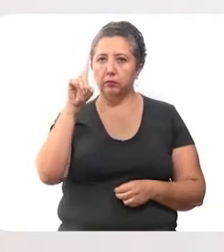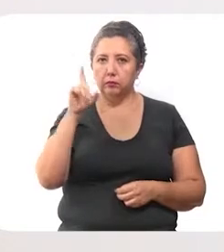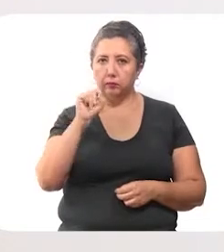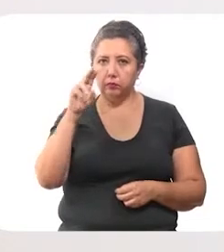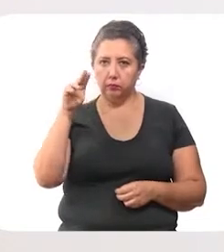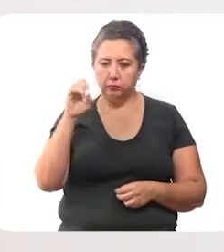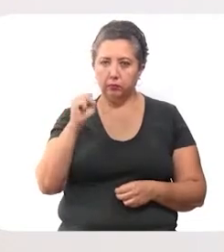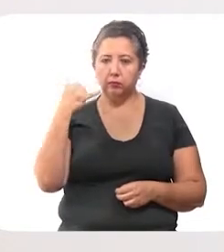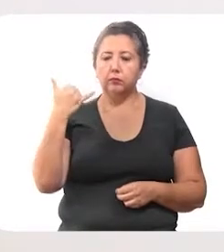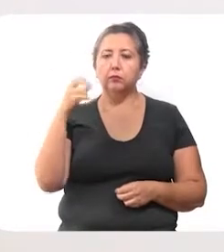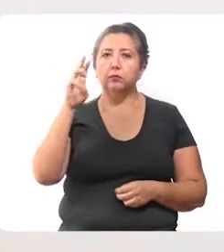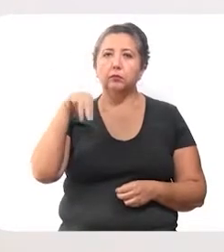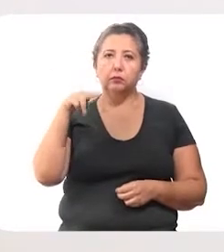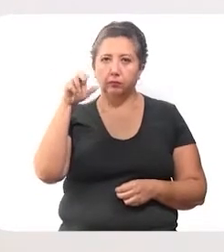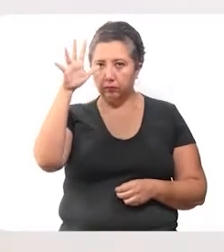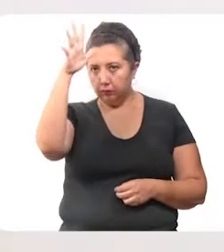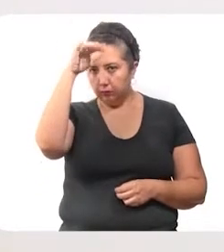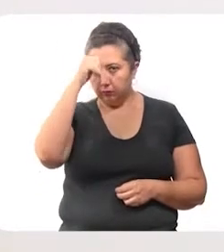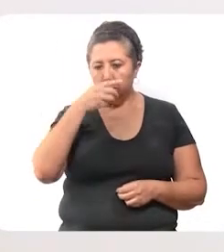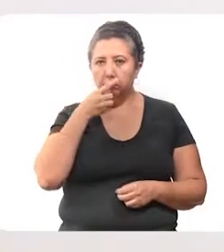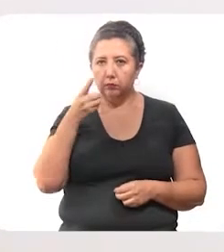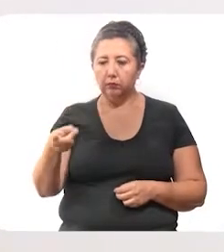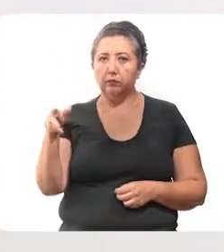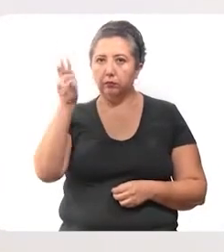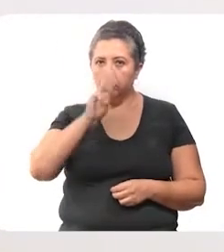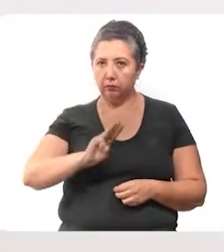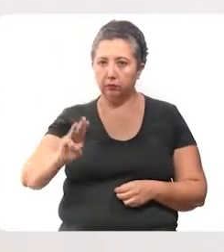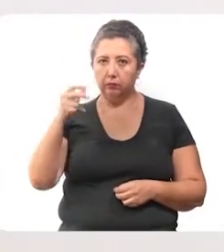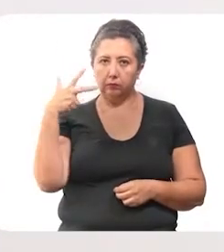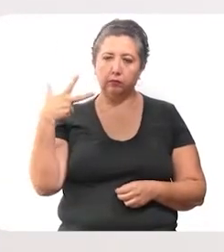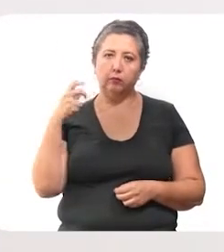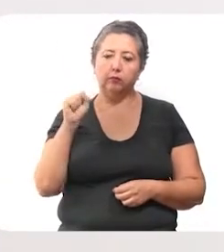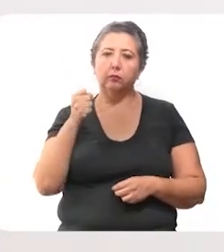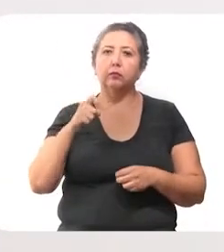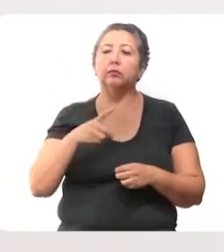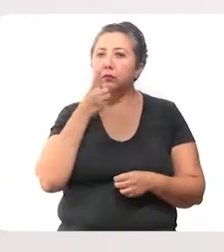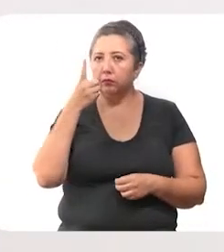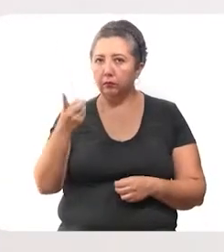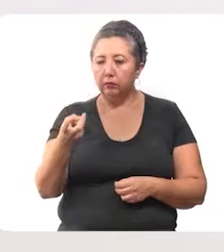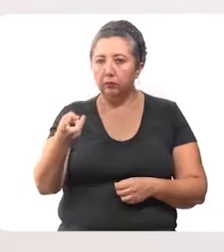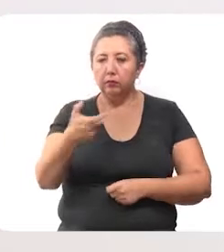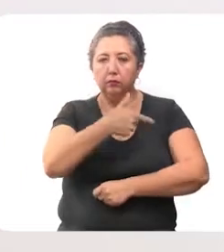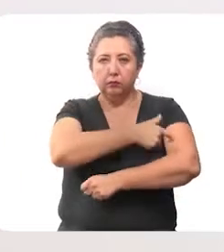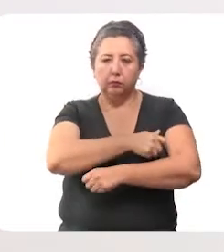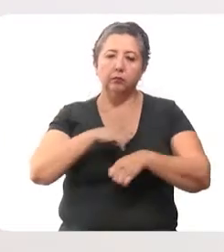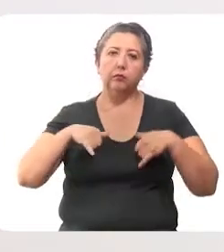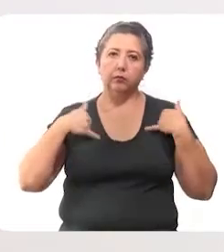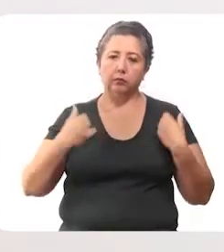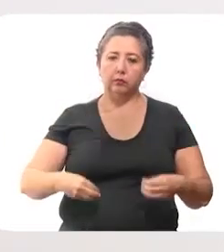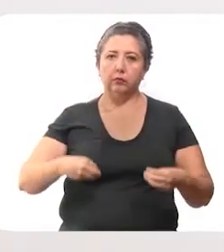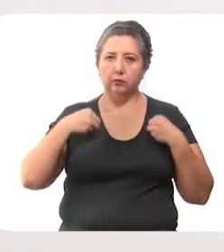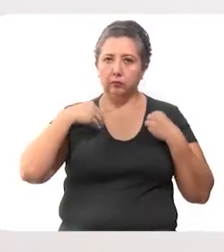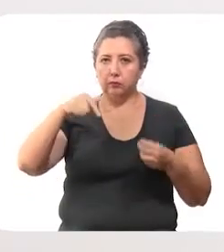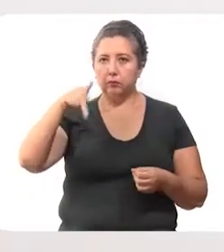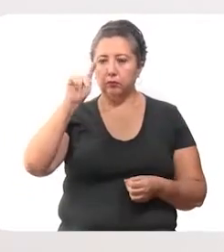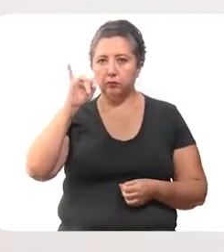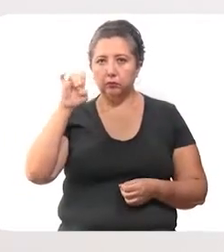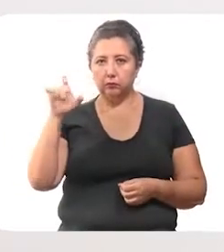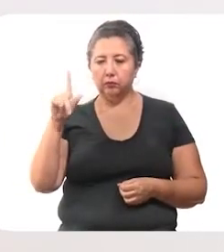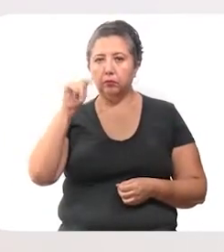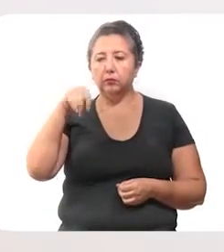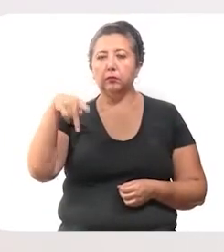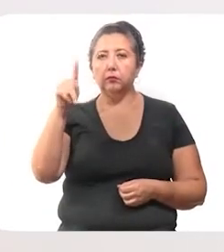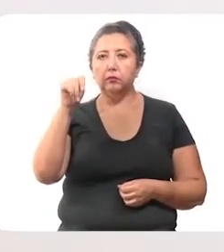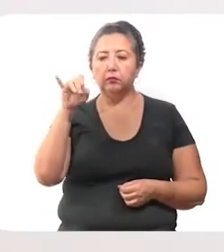Zucacab y Muna. De acuerdo a lo programado, el miércoles 8 de septiembre se administrarán dichas dosis a jóvenes que viven en Aquil, Tinum,